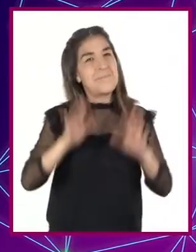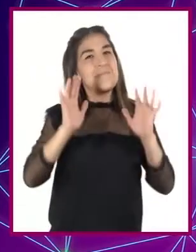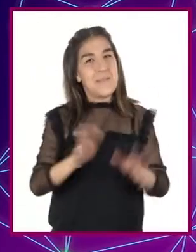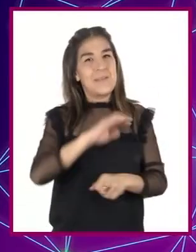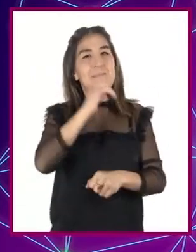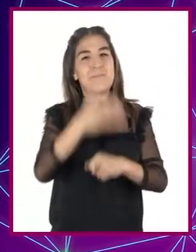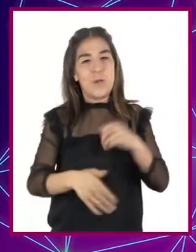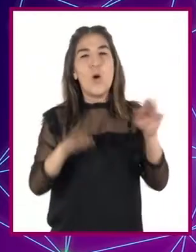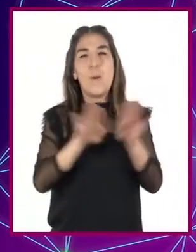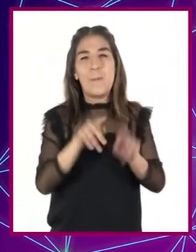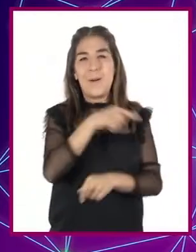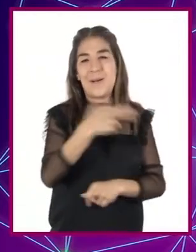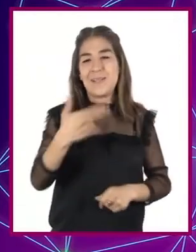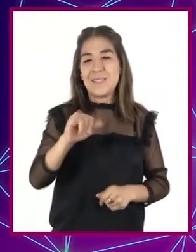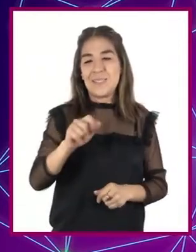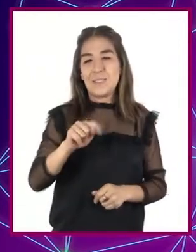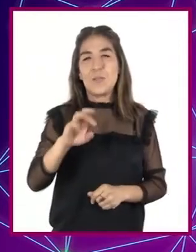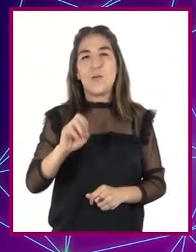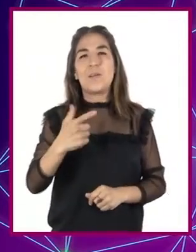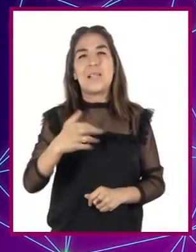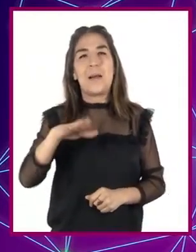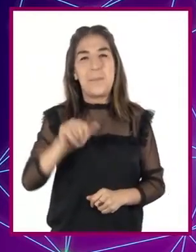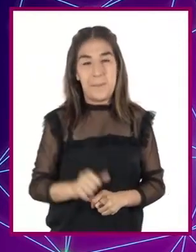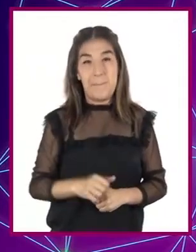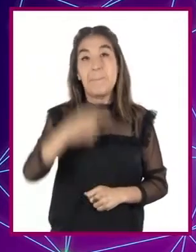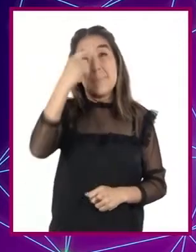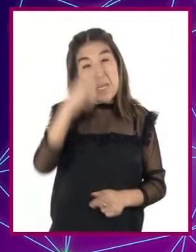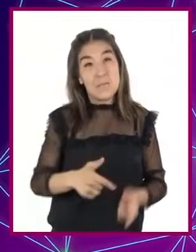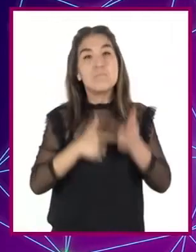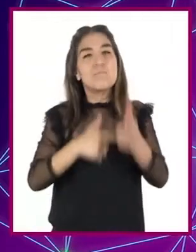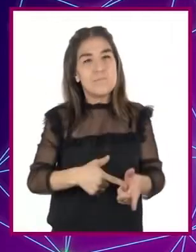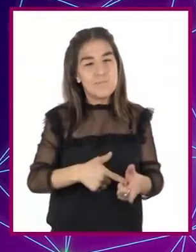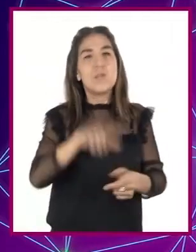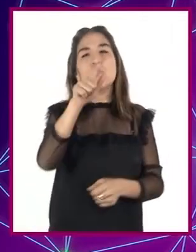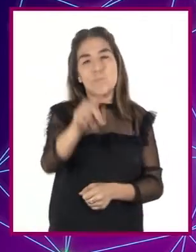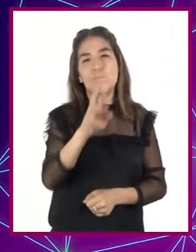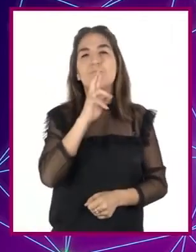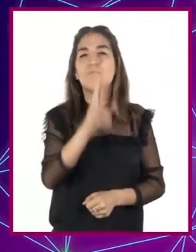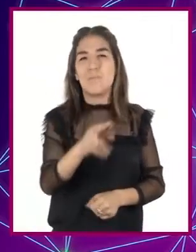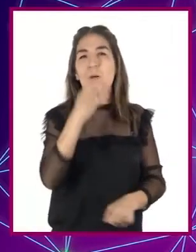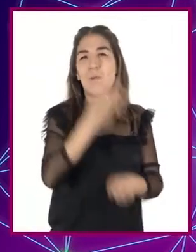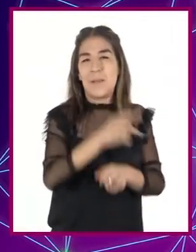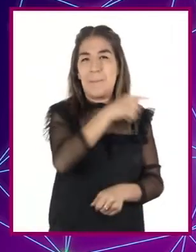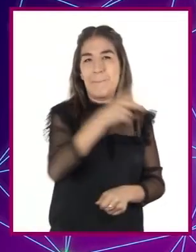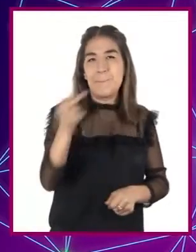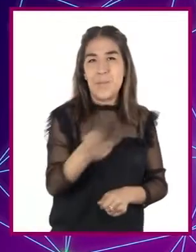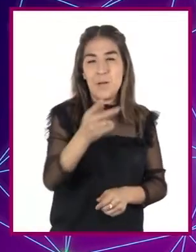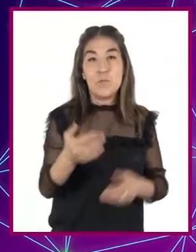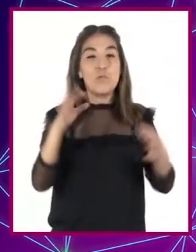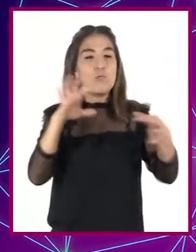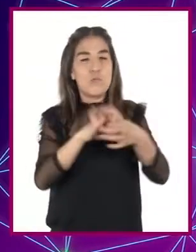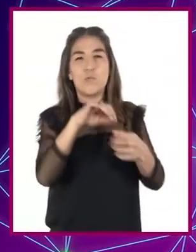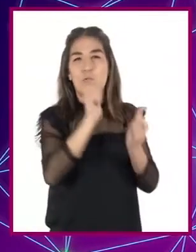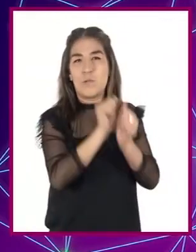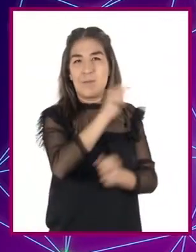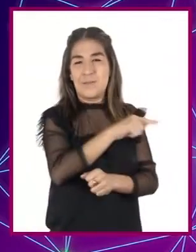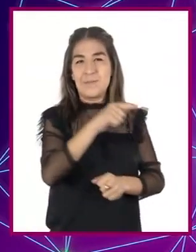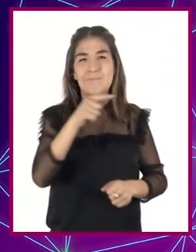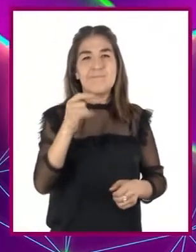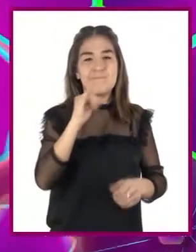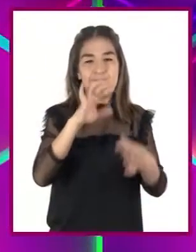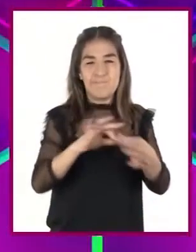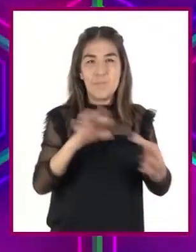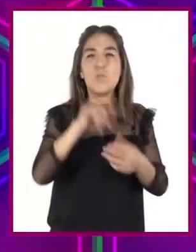la construcción del histograma. Para continuar, contesten las siguientes preguntas con base en la información del histograma. Registren